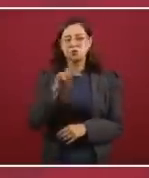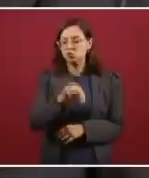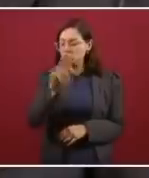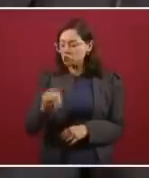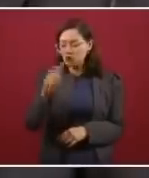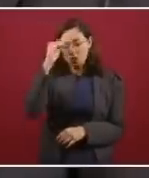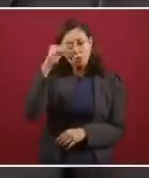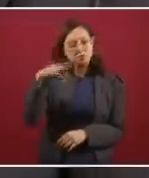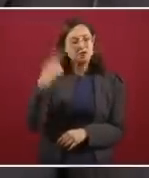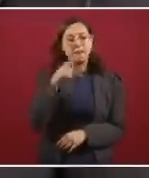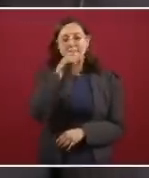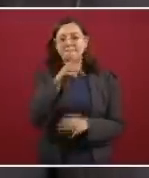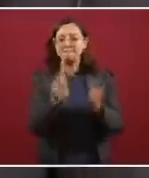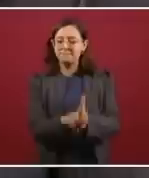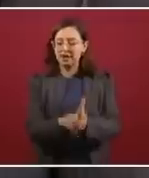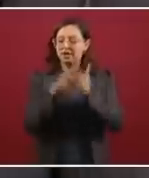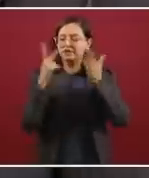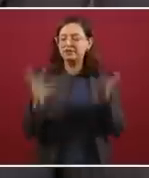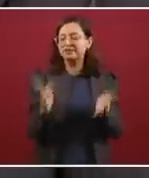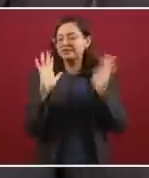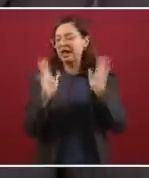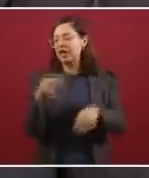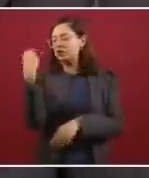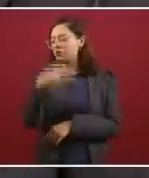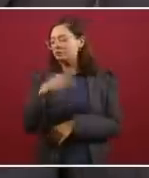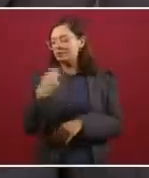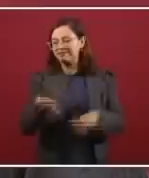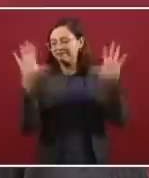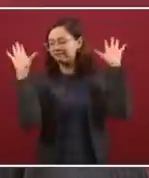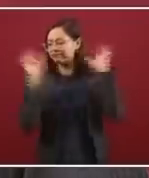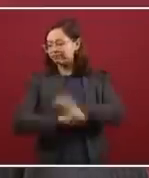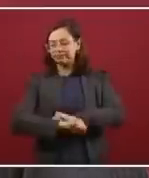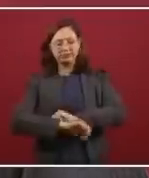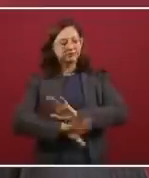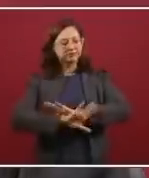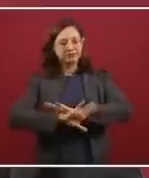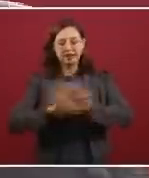publicó un periódico, que ya no quiero mencionar su nombre,